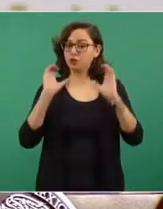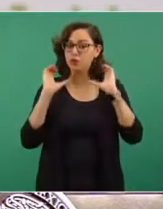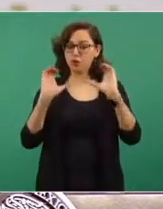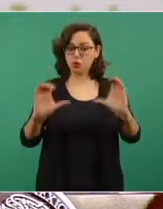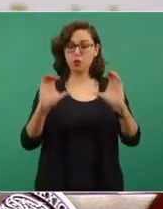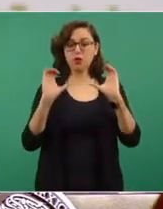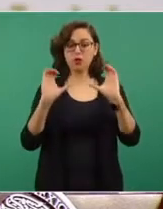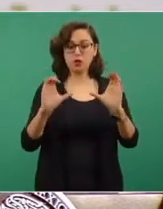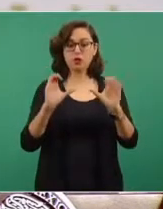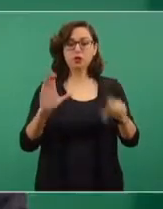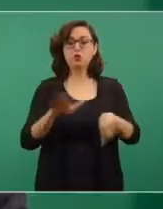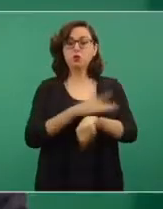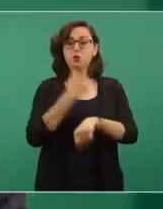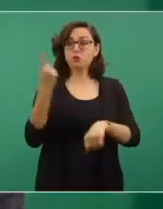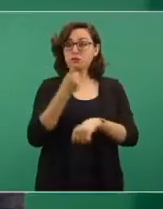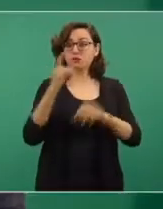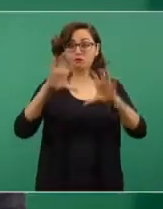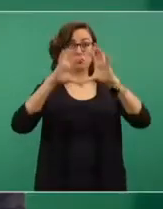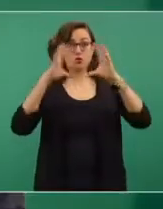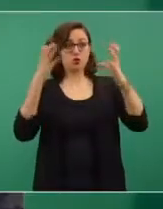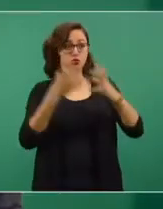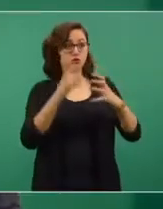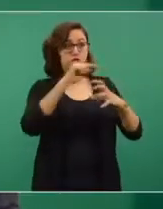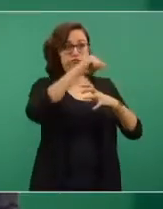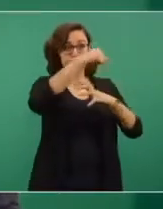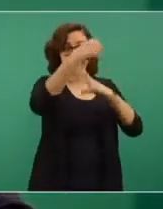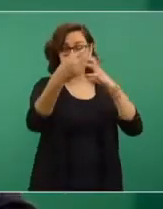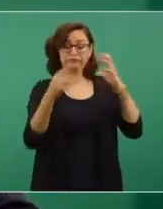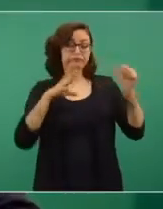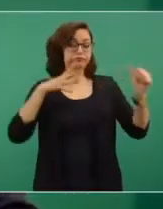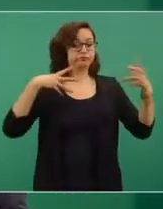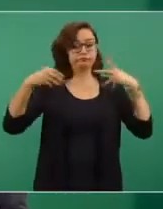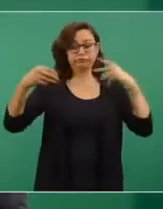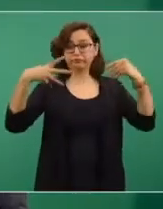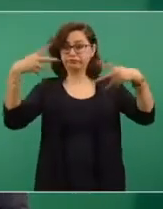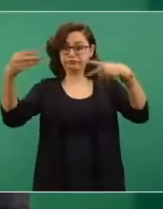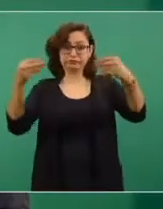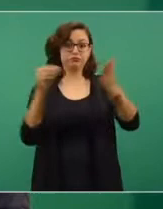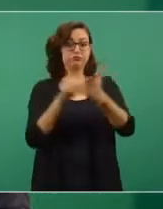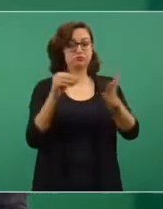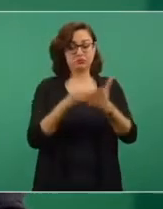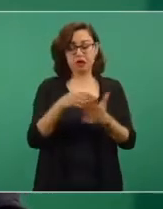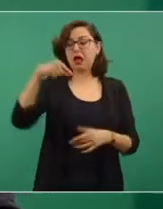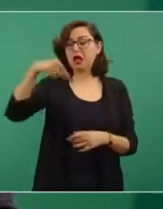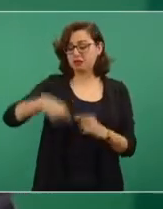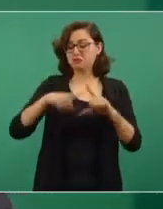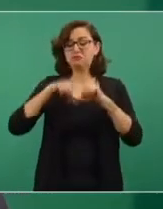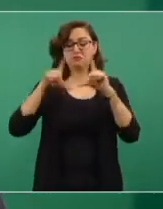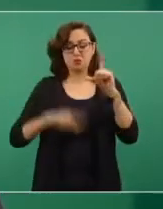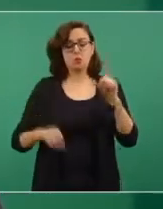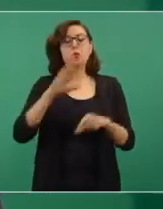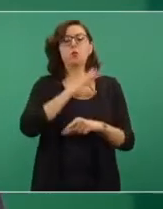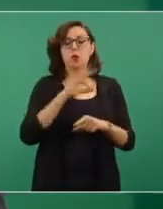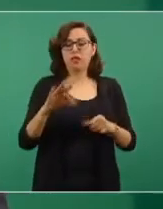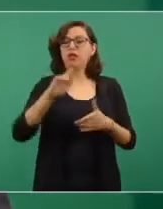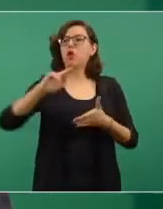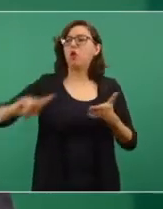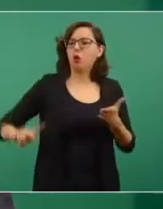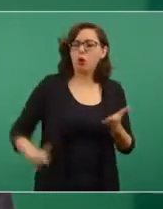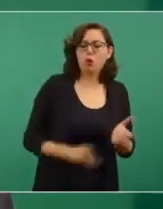mundo, existe la posibilidad de que resurja en el país. Esto es lo que ha pasado en varios países, en este